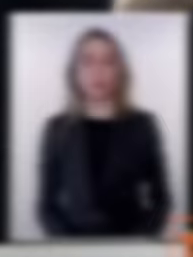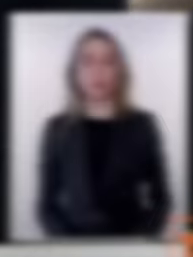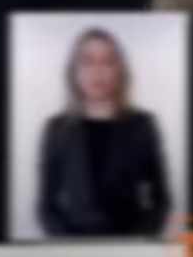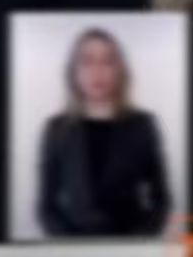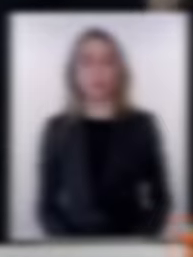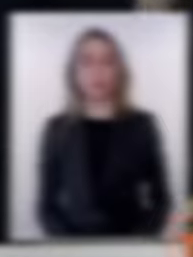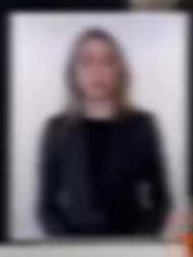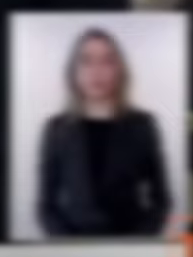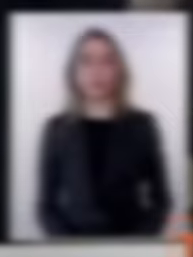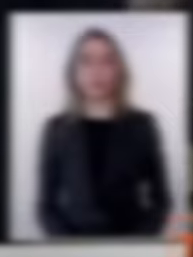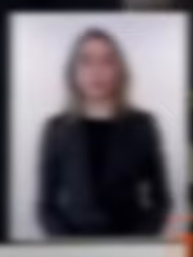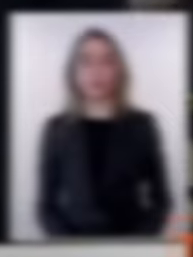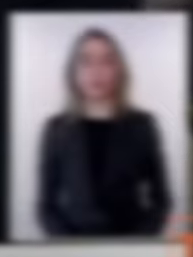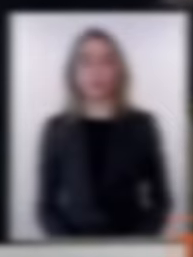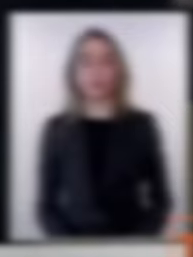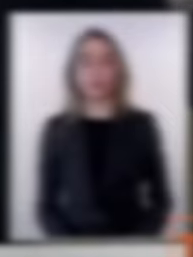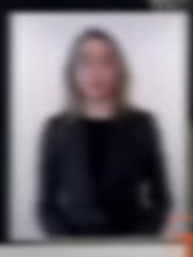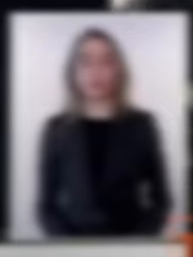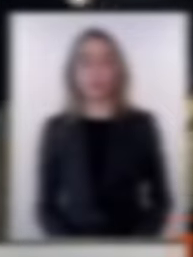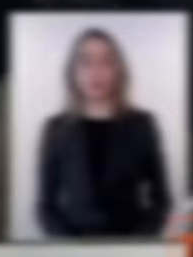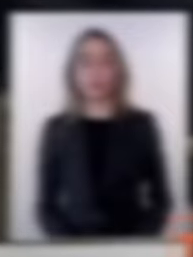el desfile.